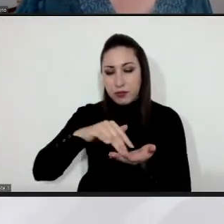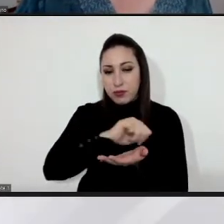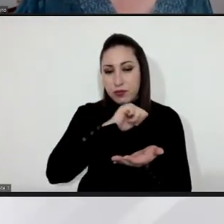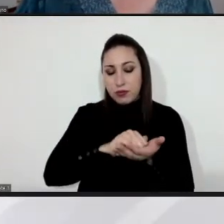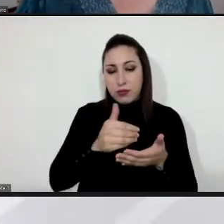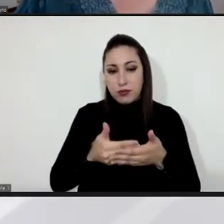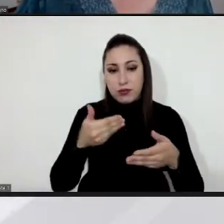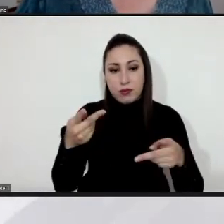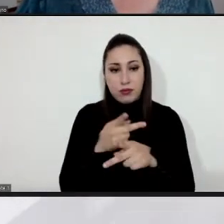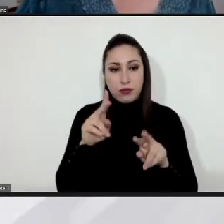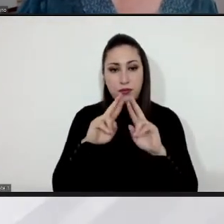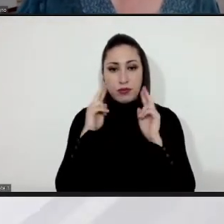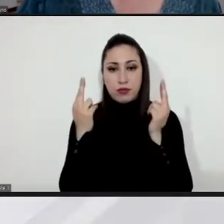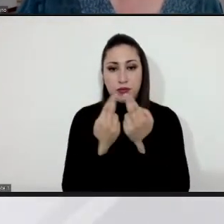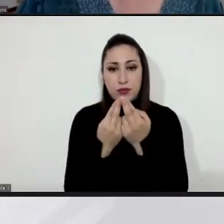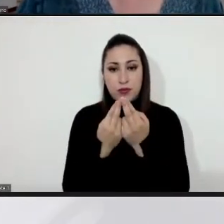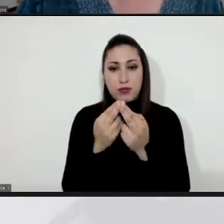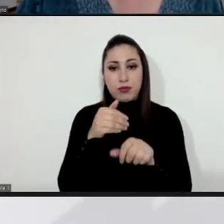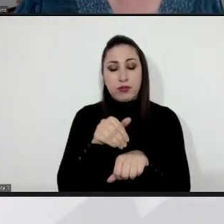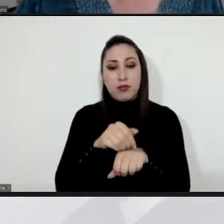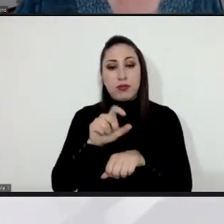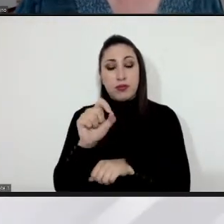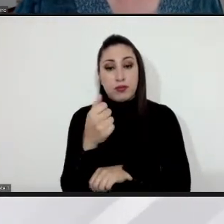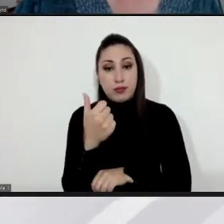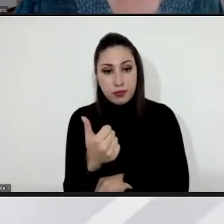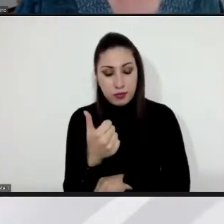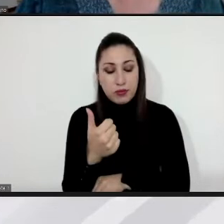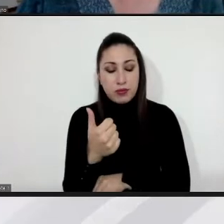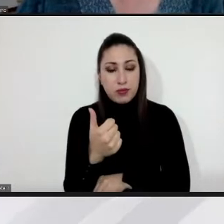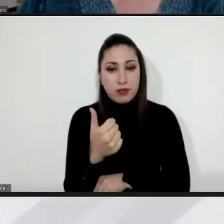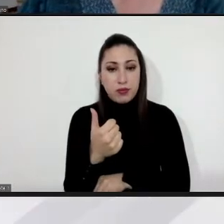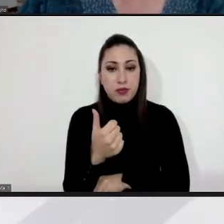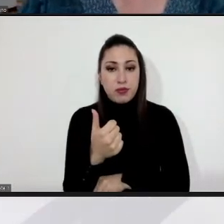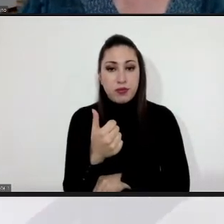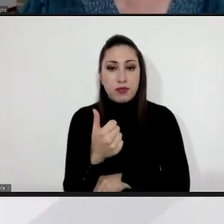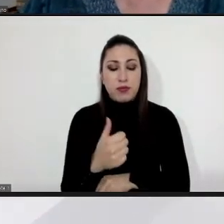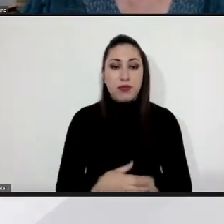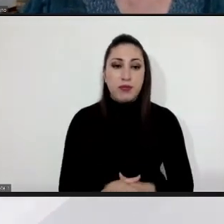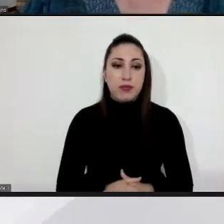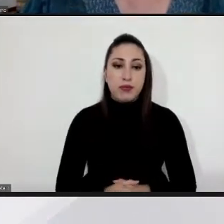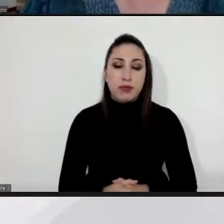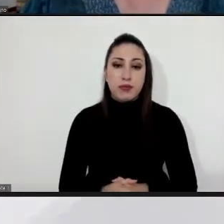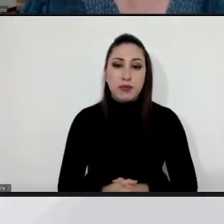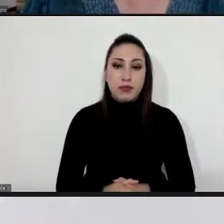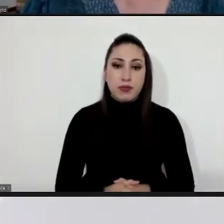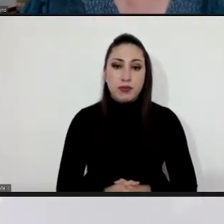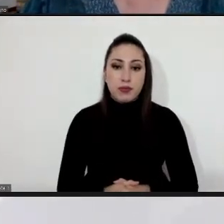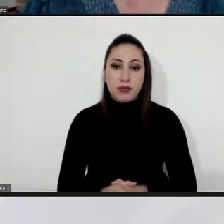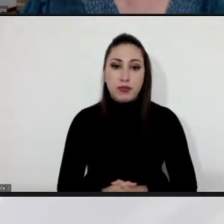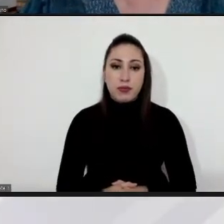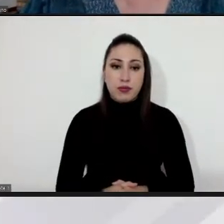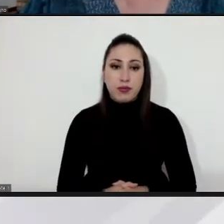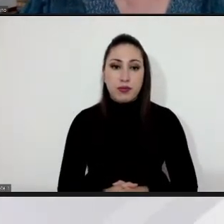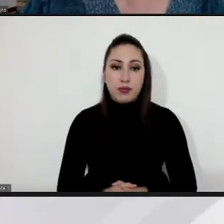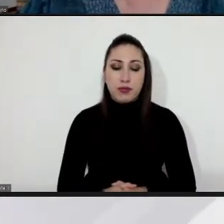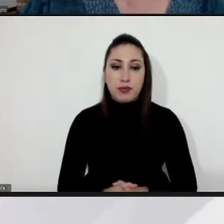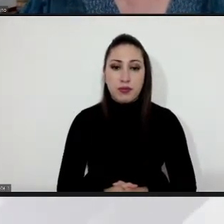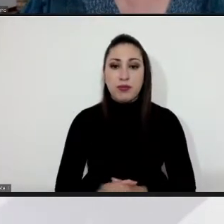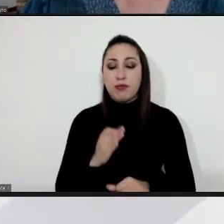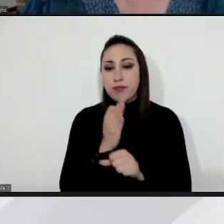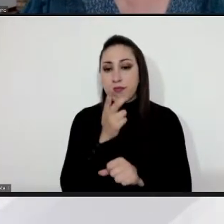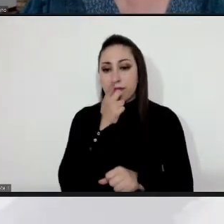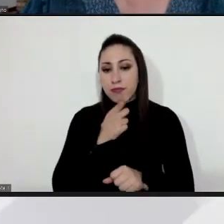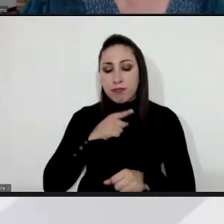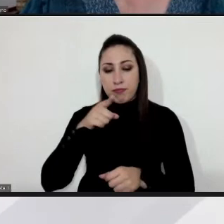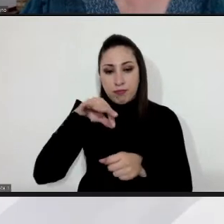vigésima sexta sesión ordinaria y sí es de aprobarse en sus términos. Para lo anterior, sírvanse manifestar el sentido de su